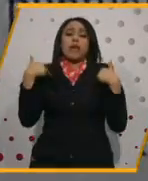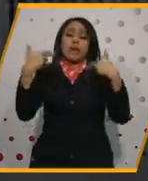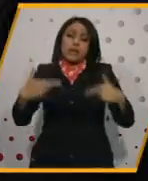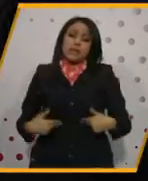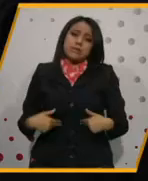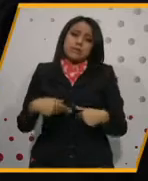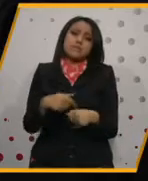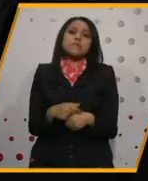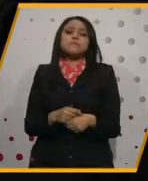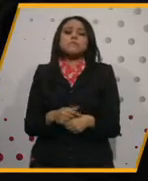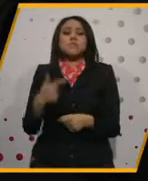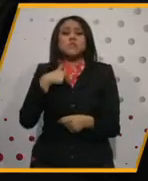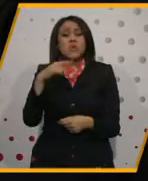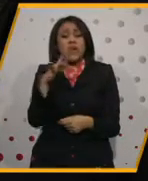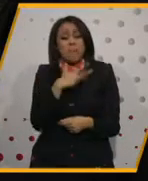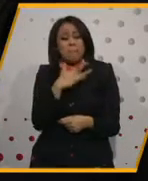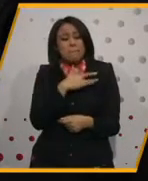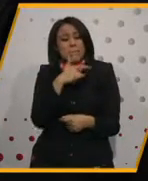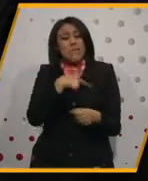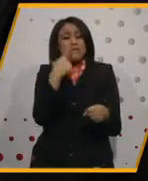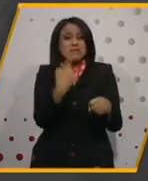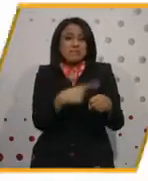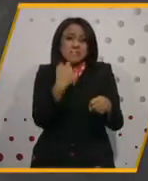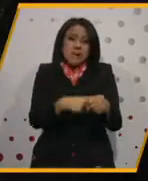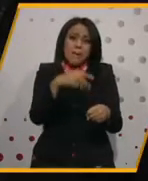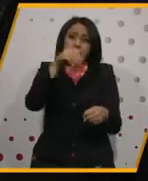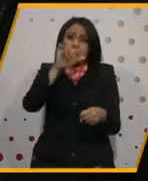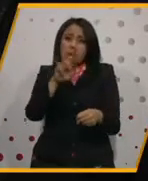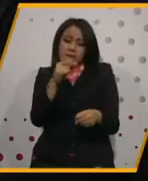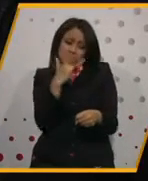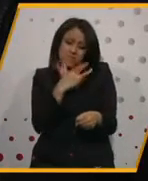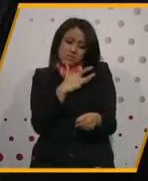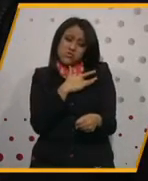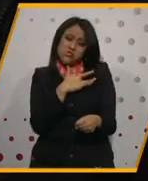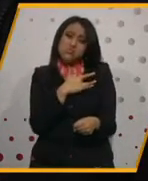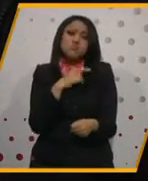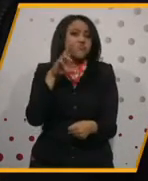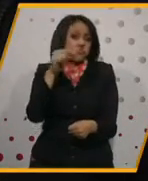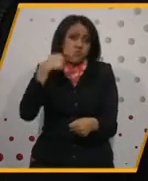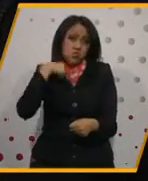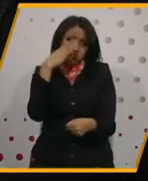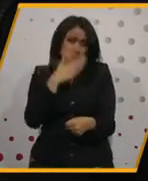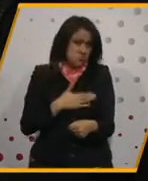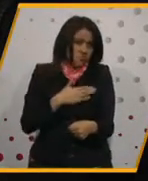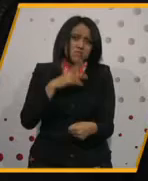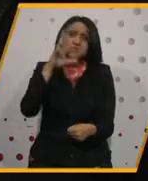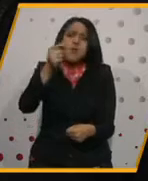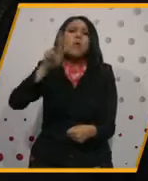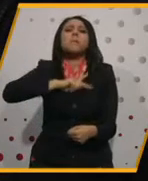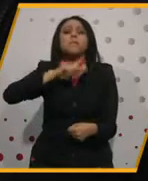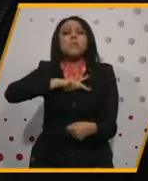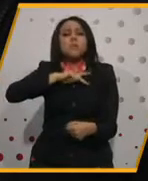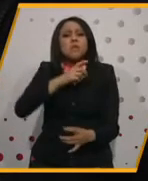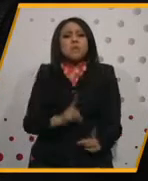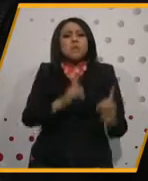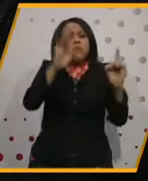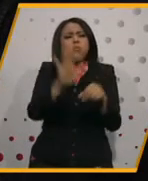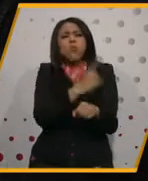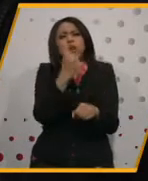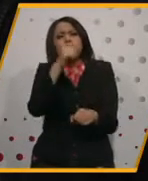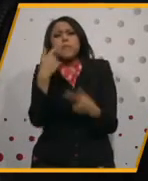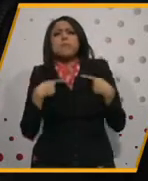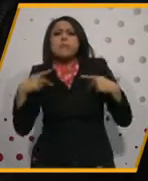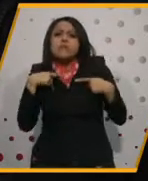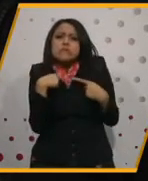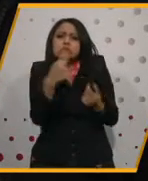necesita. Estoy enferma del corazón, tengo marcapaso. No se me hace justo que si yo tengo ese departamento, ¿por qué se va a quedar este